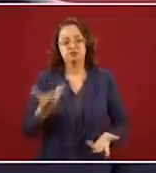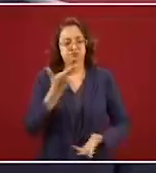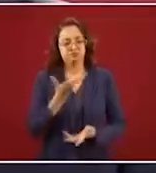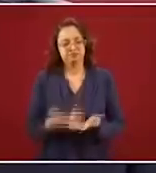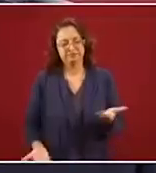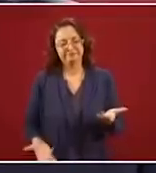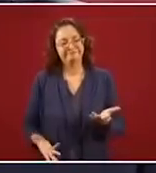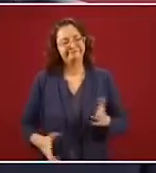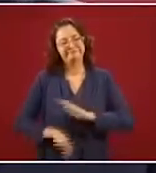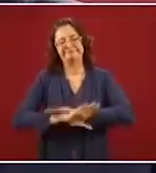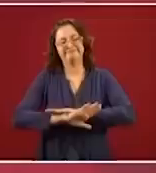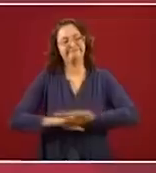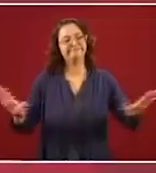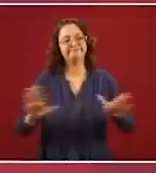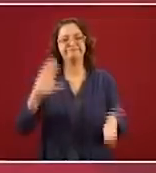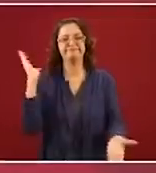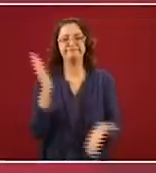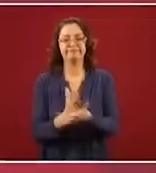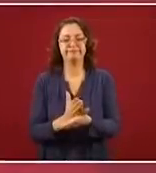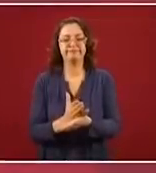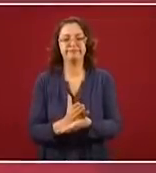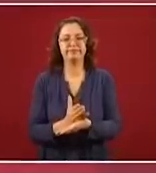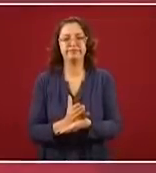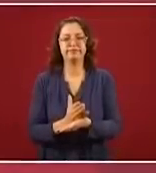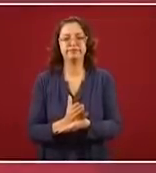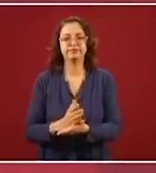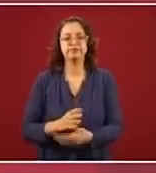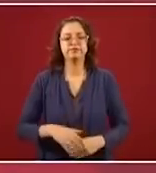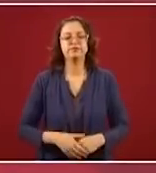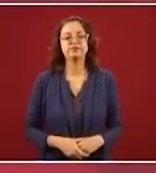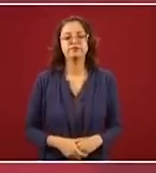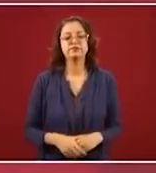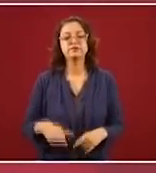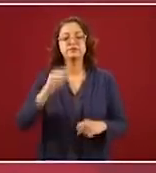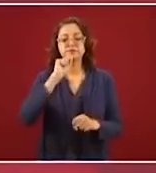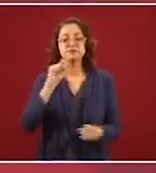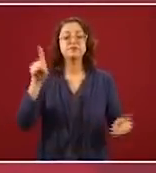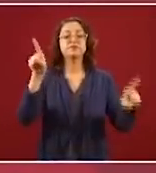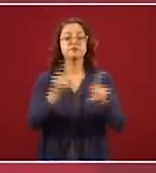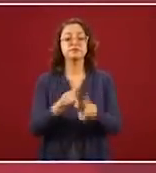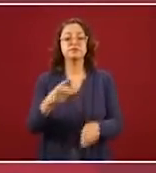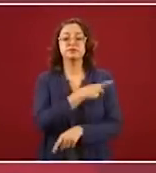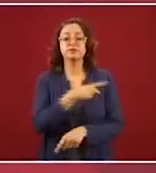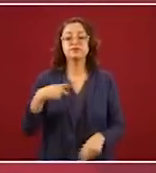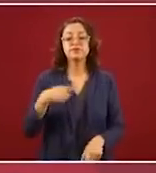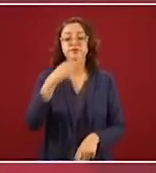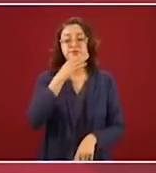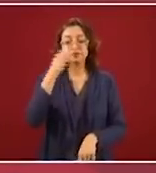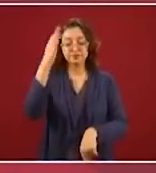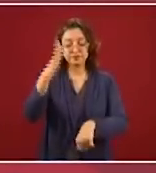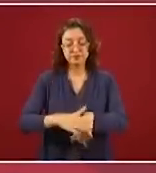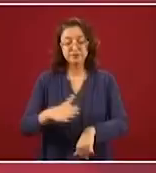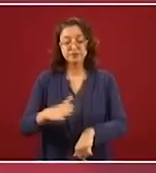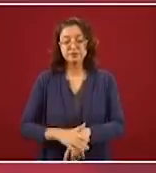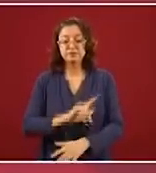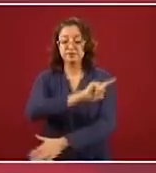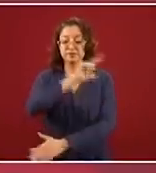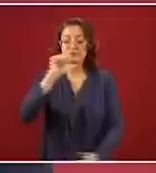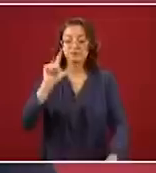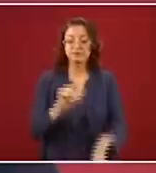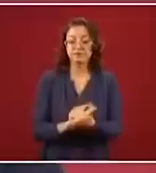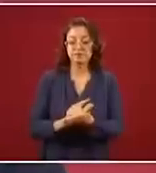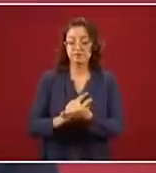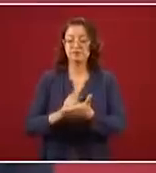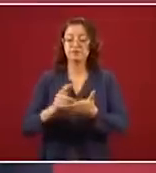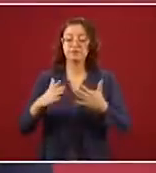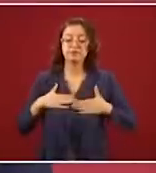Aprovecho también para comentarles que ya se aprobó la Ley de Confianza Ciudadana, que